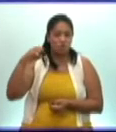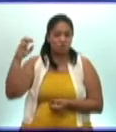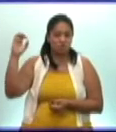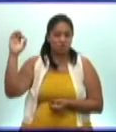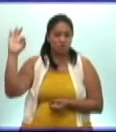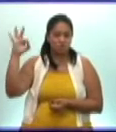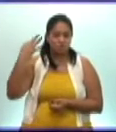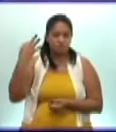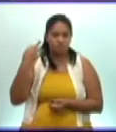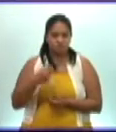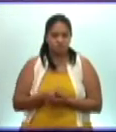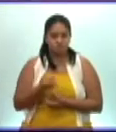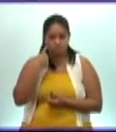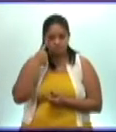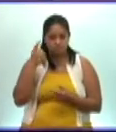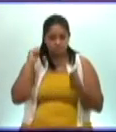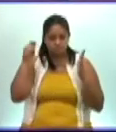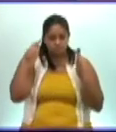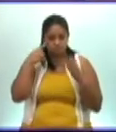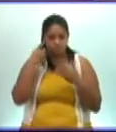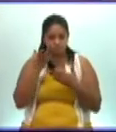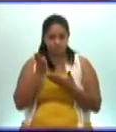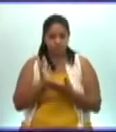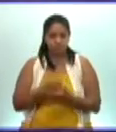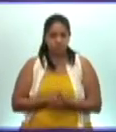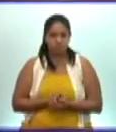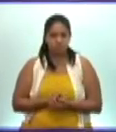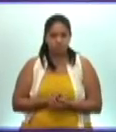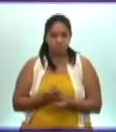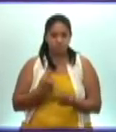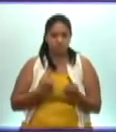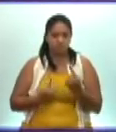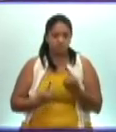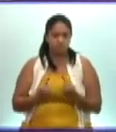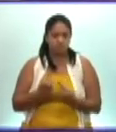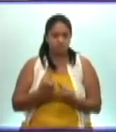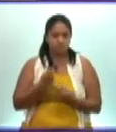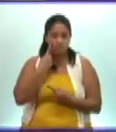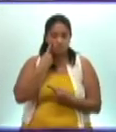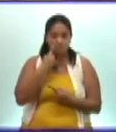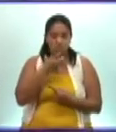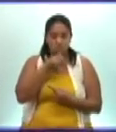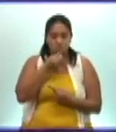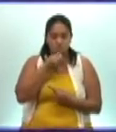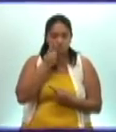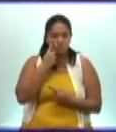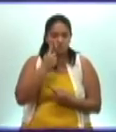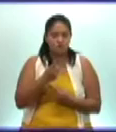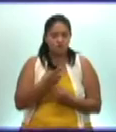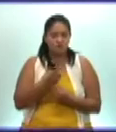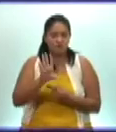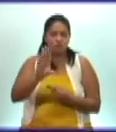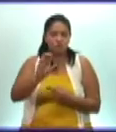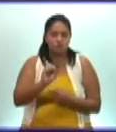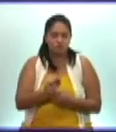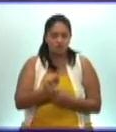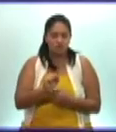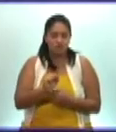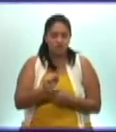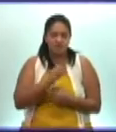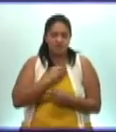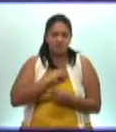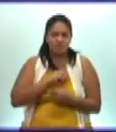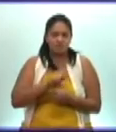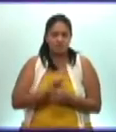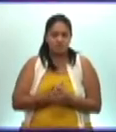video. Es algo que te rodea, que te bombardea, que en gran medida no se puede ver, tocar, ni siquiera sentir. Todos los días,